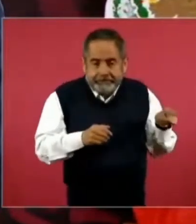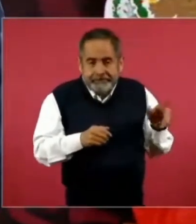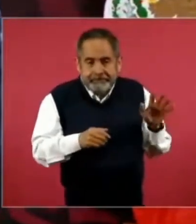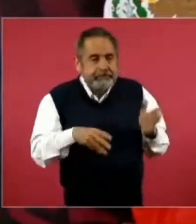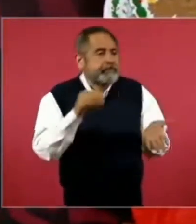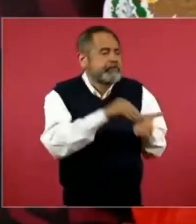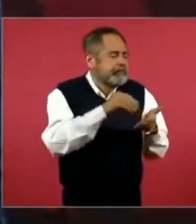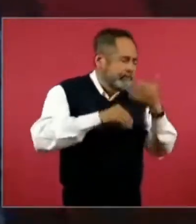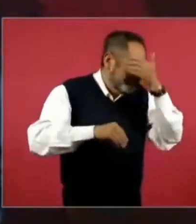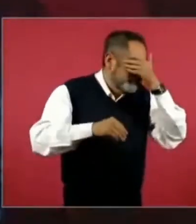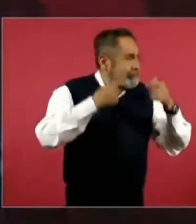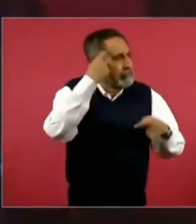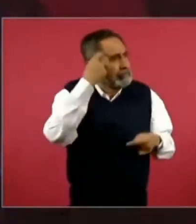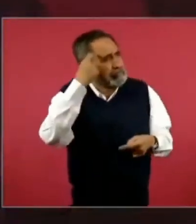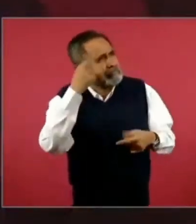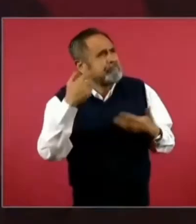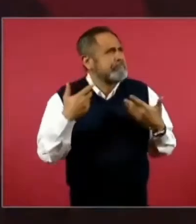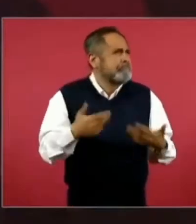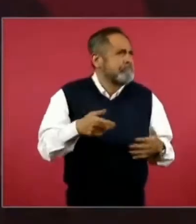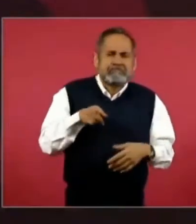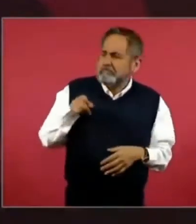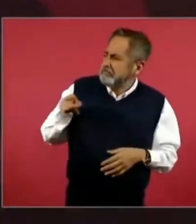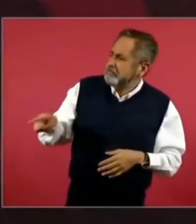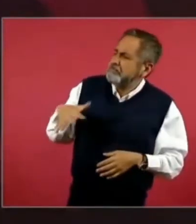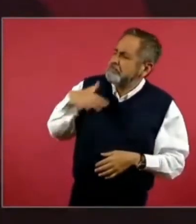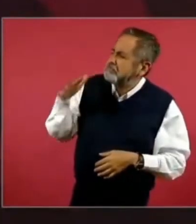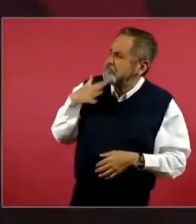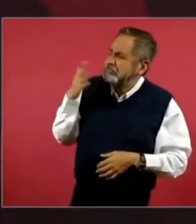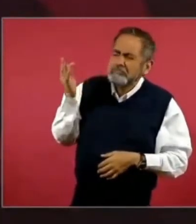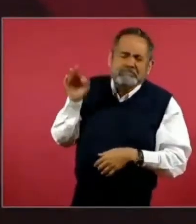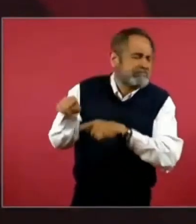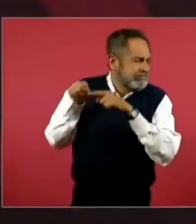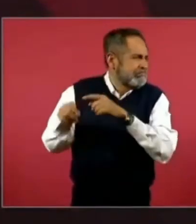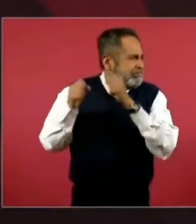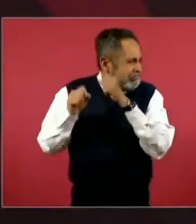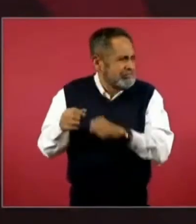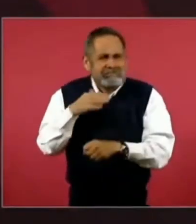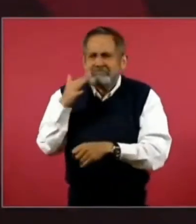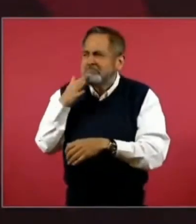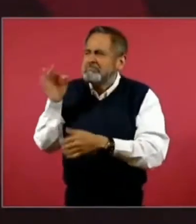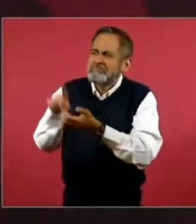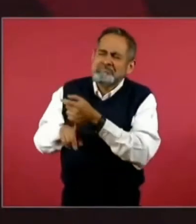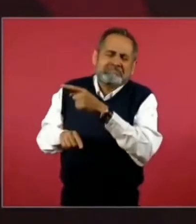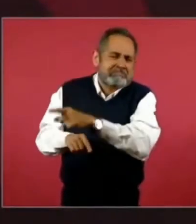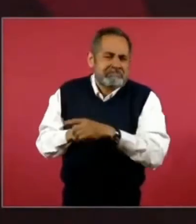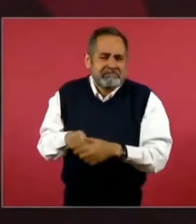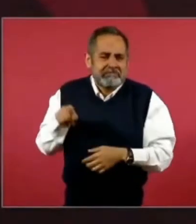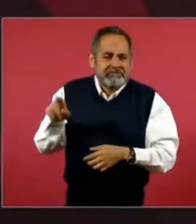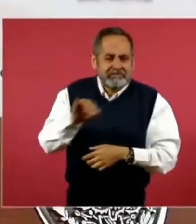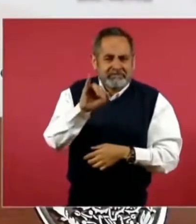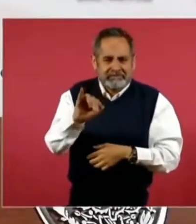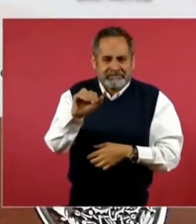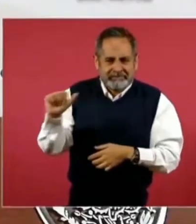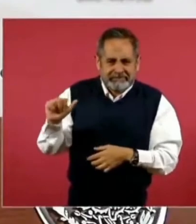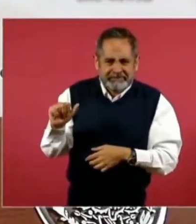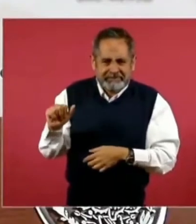Siguen pensando de que hubo fraude, de que se utilizó inteligencia artificial